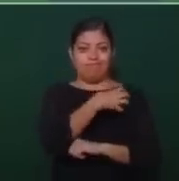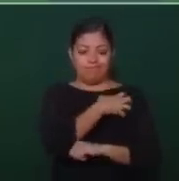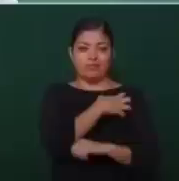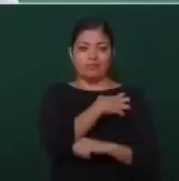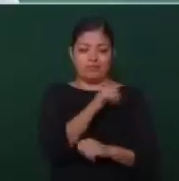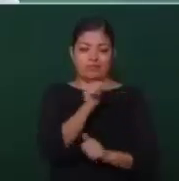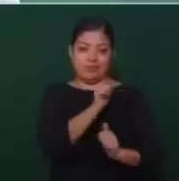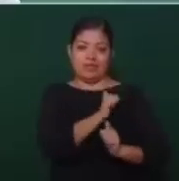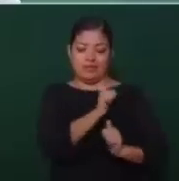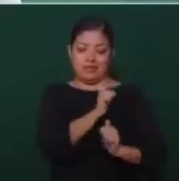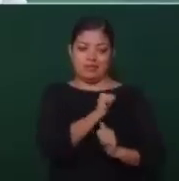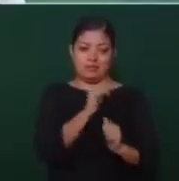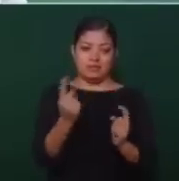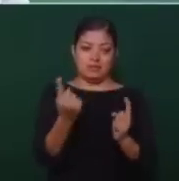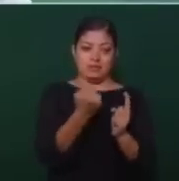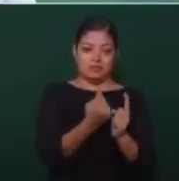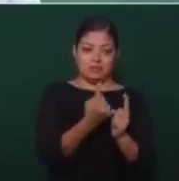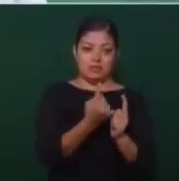Ejército,